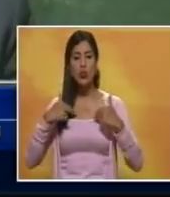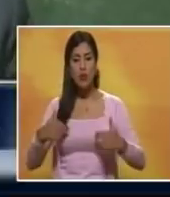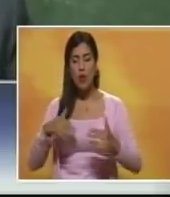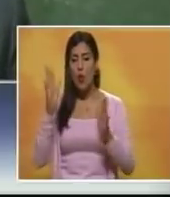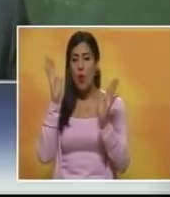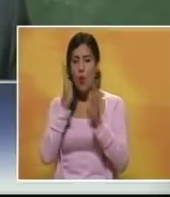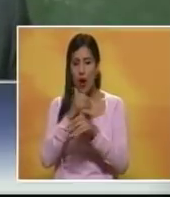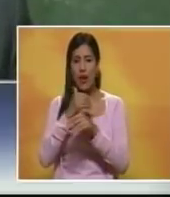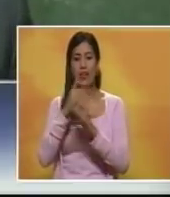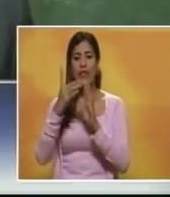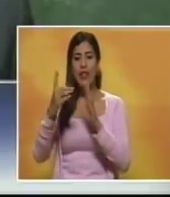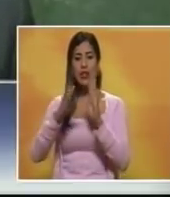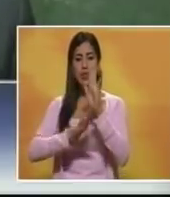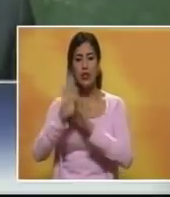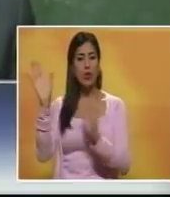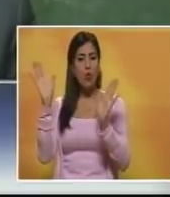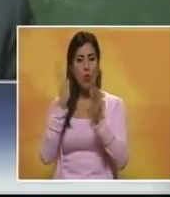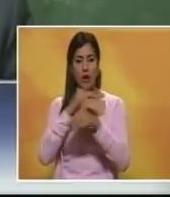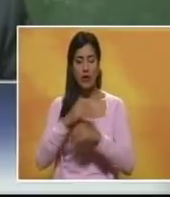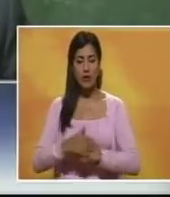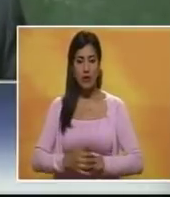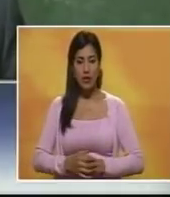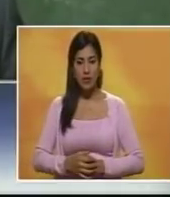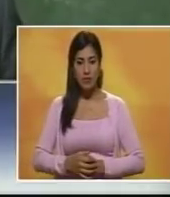humanos, incluyendo el derecho al desarrollo.